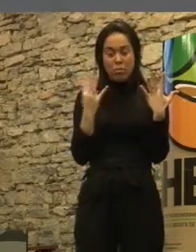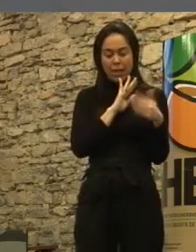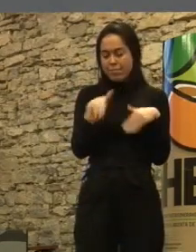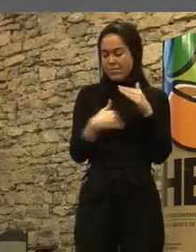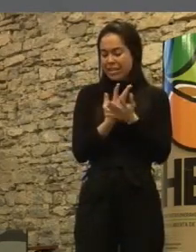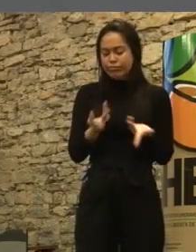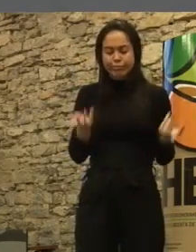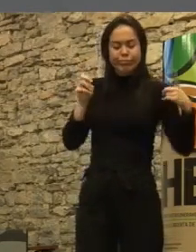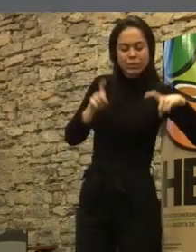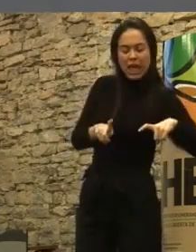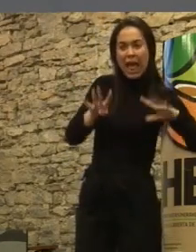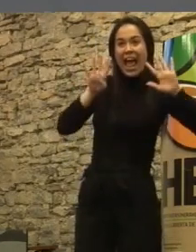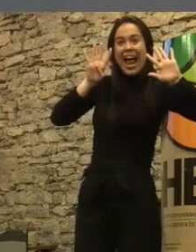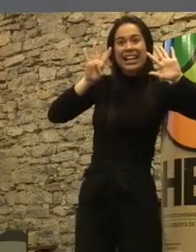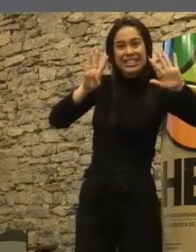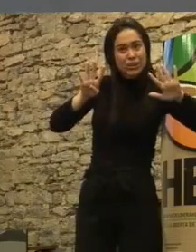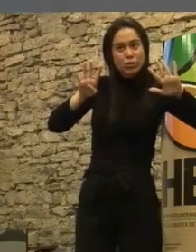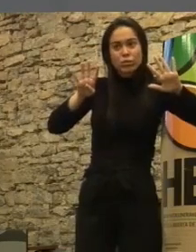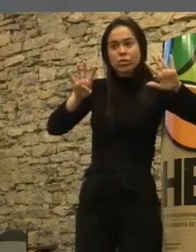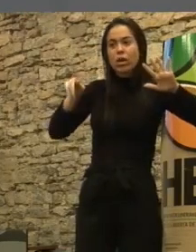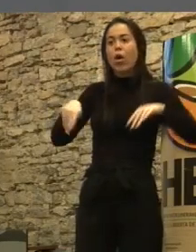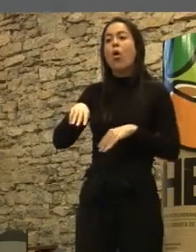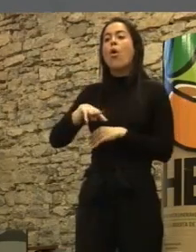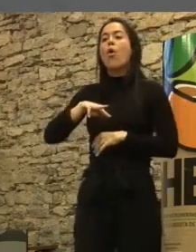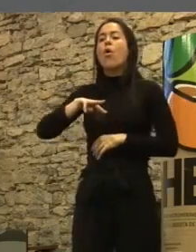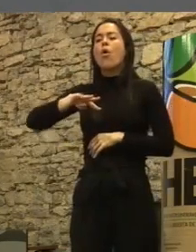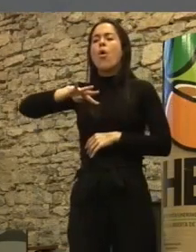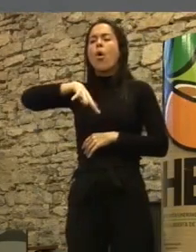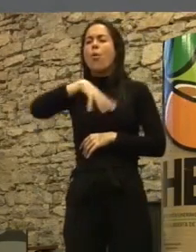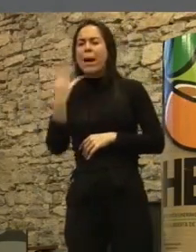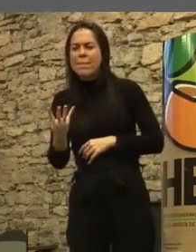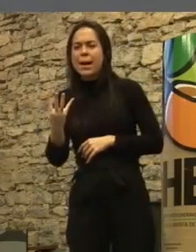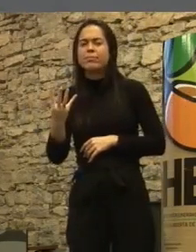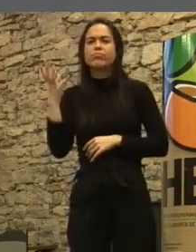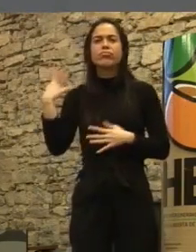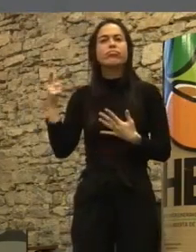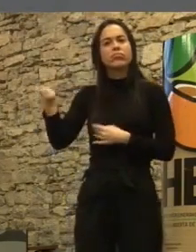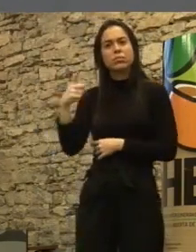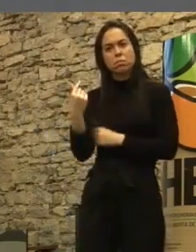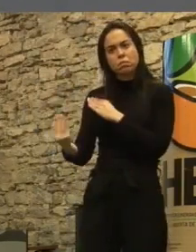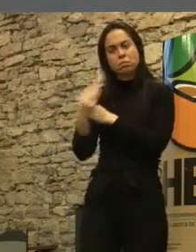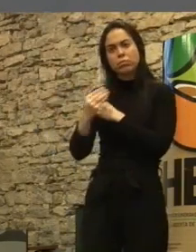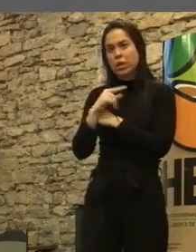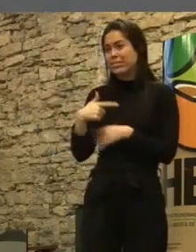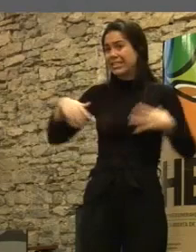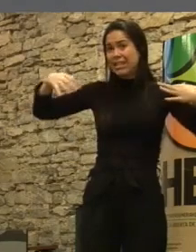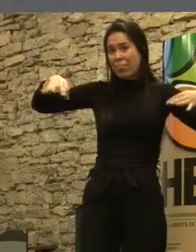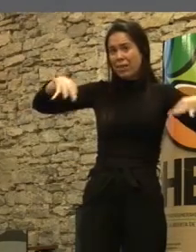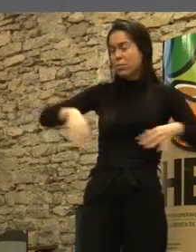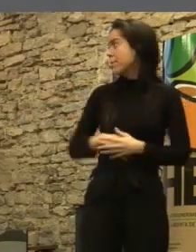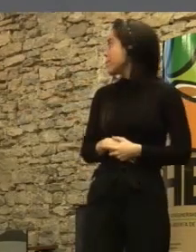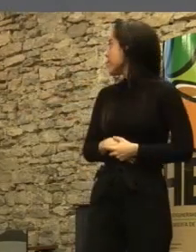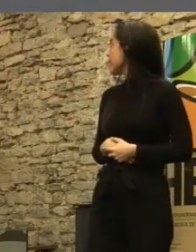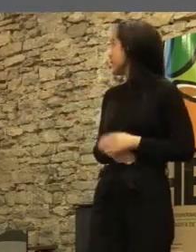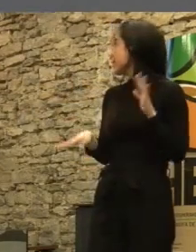cero, recibidas por Obama. Es un fenómeno extraordinario y muy sencillo, muy sencillo.